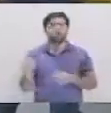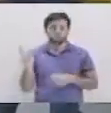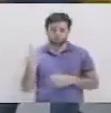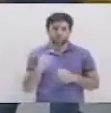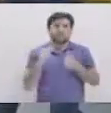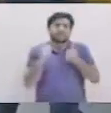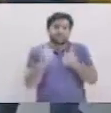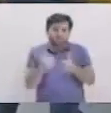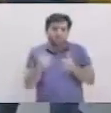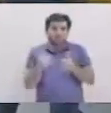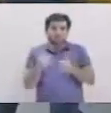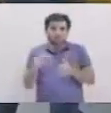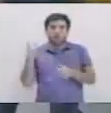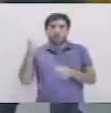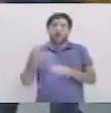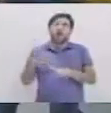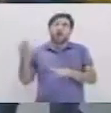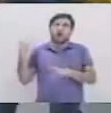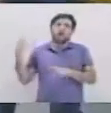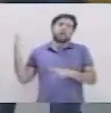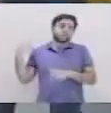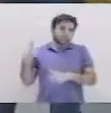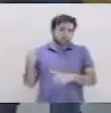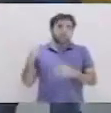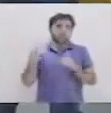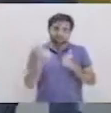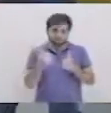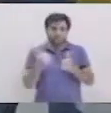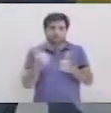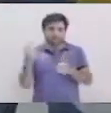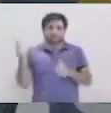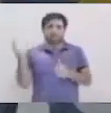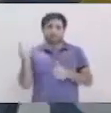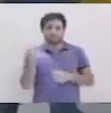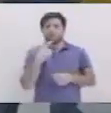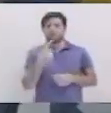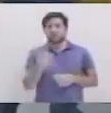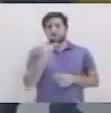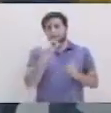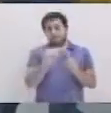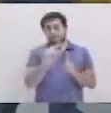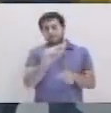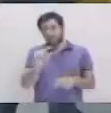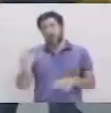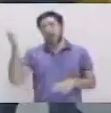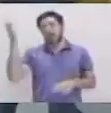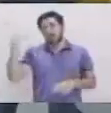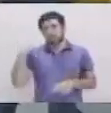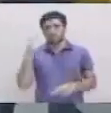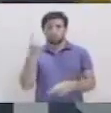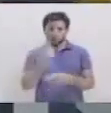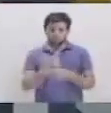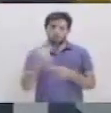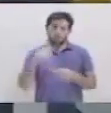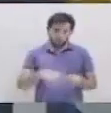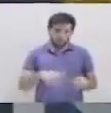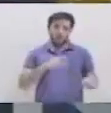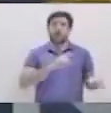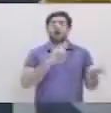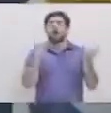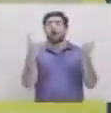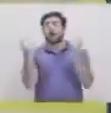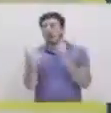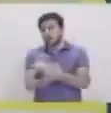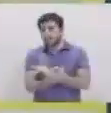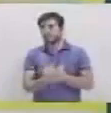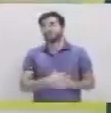puedes confundirte, vas a decir tiene un error ortográfico y no. Nuestro escudo original estaba establecido como septiembre. Ahora veamos la